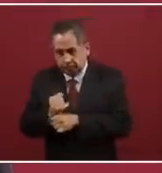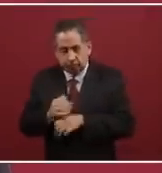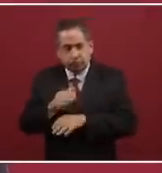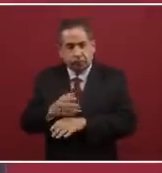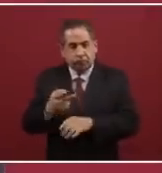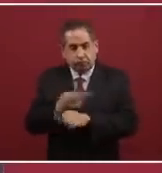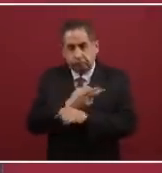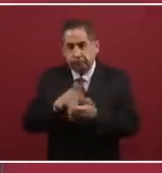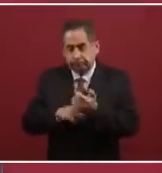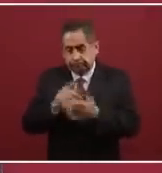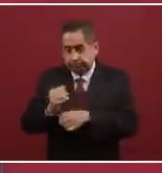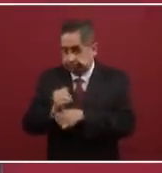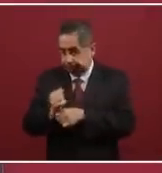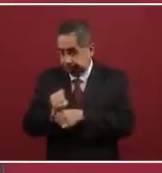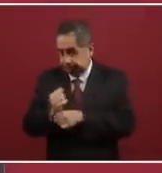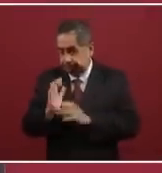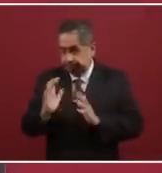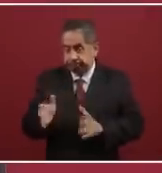casos